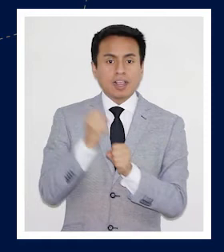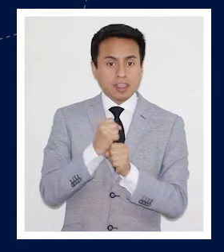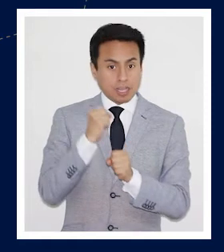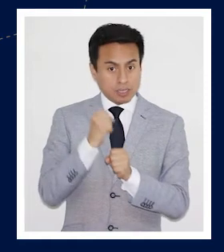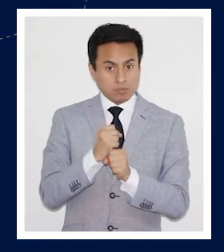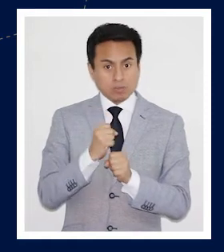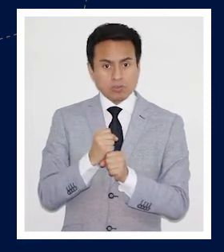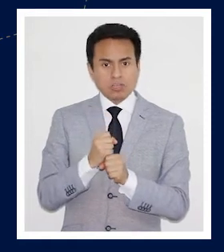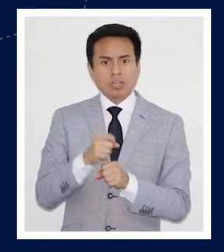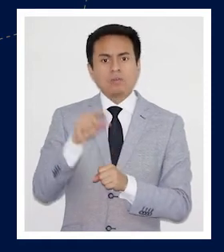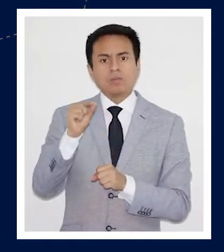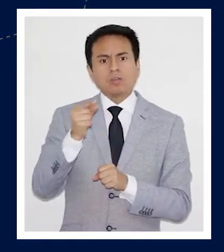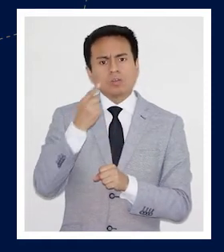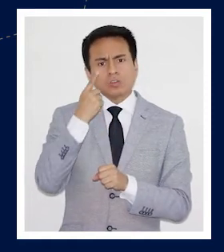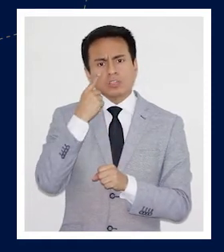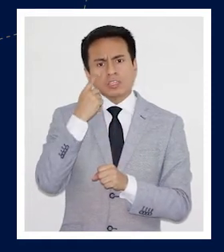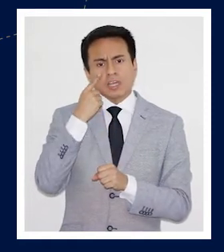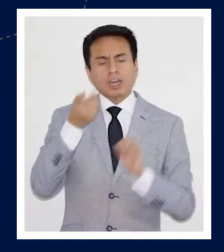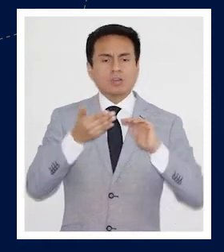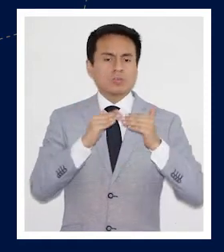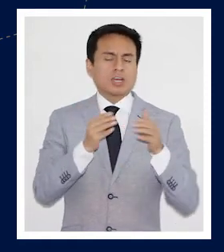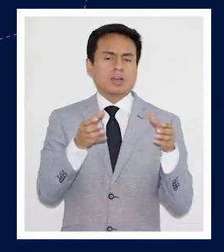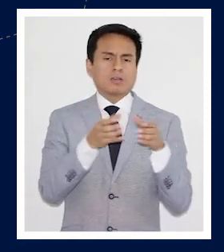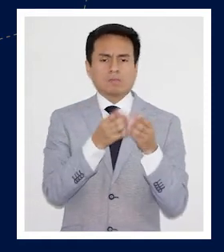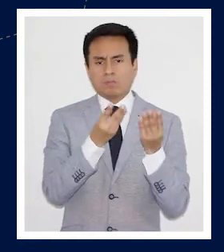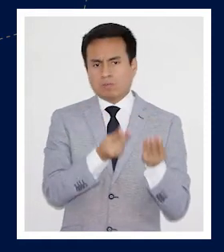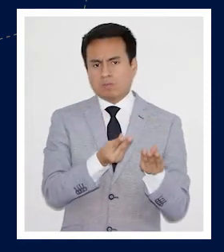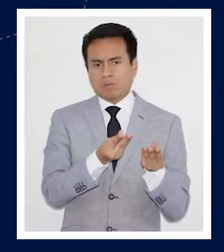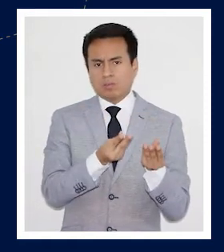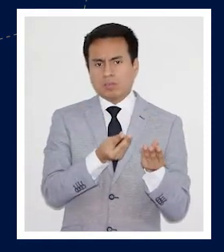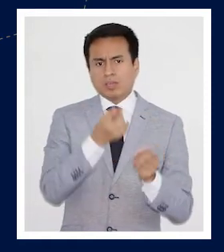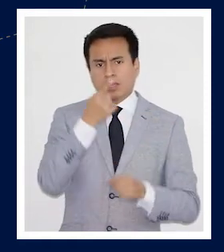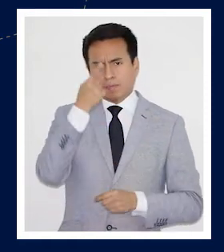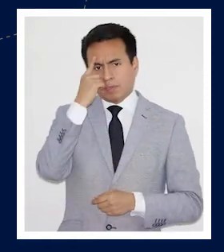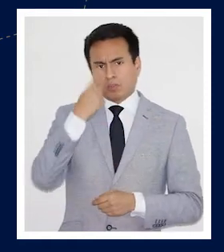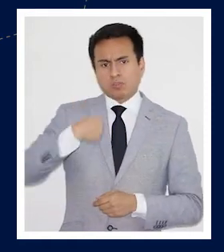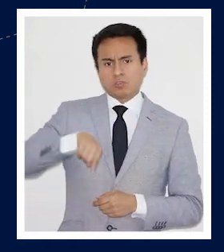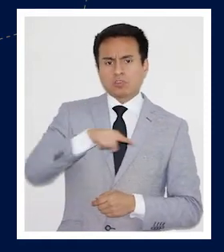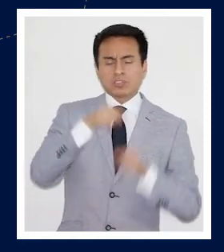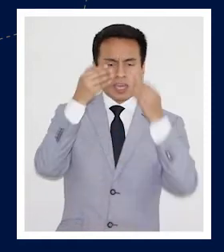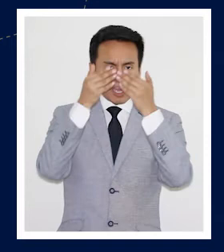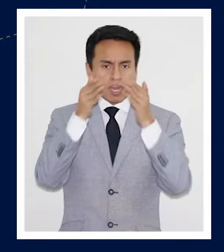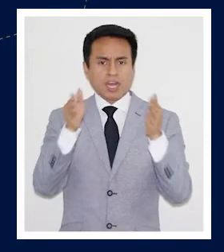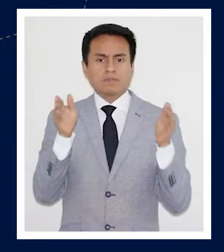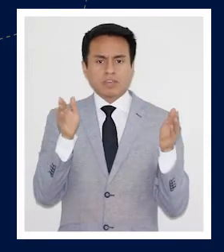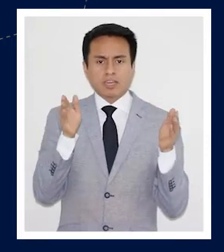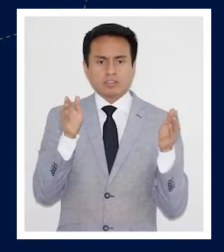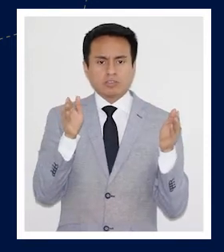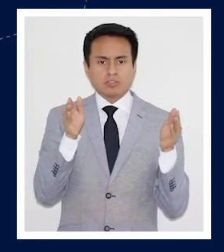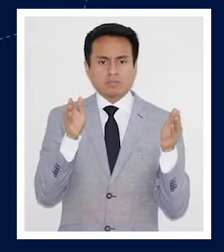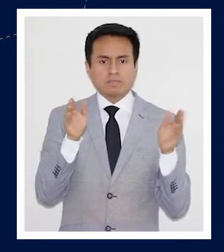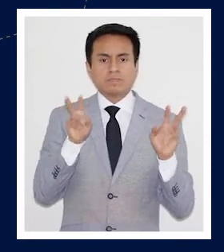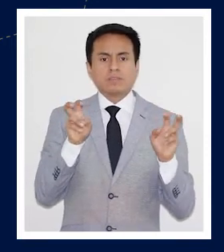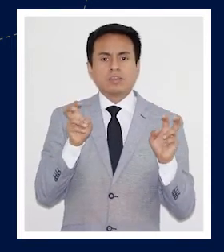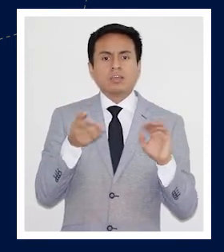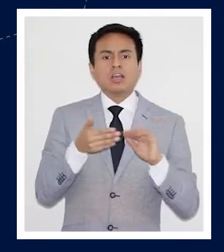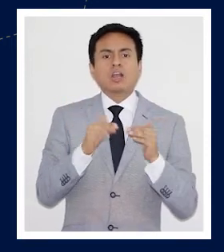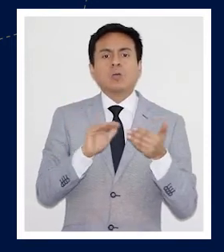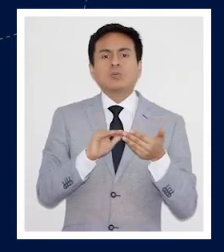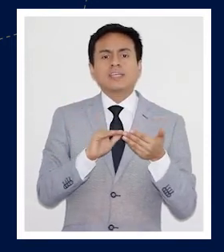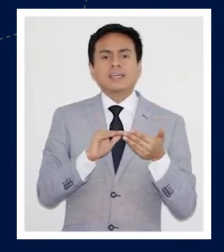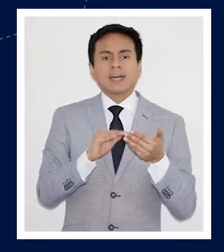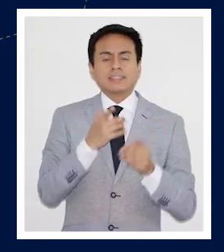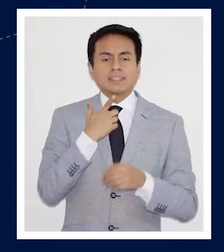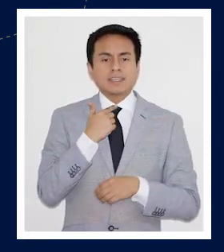una labor que es poco conocida por la comunidad, no obstante, nosotros estamos muy abiertos a que